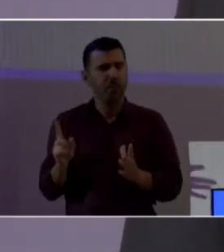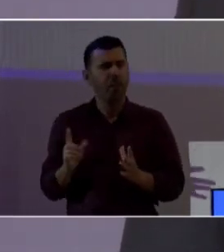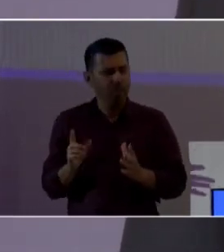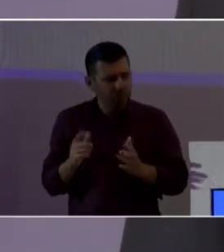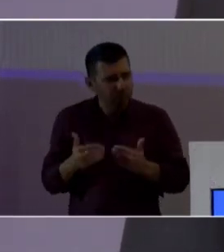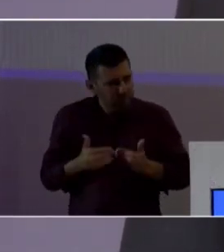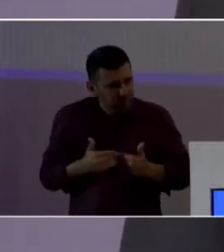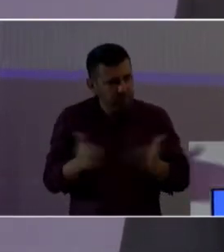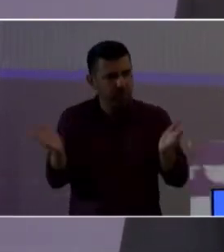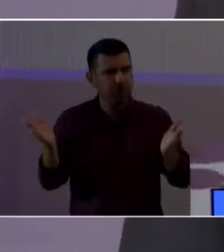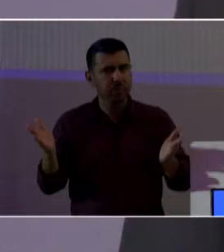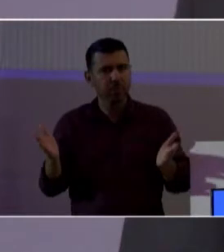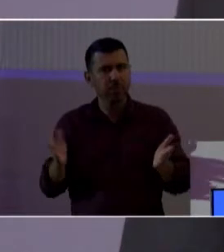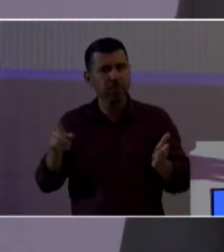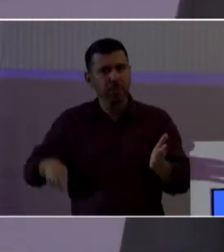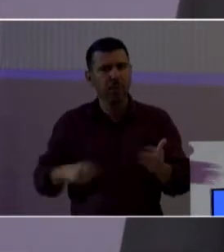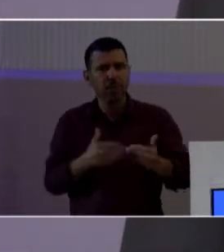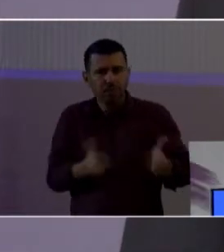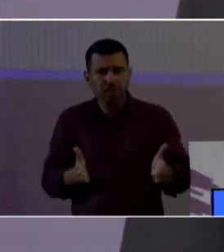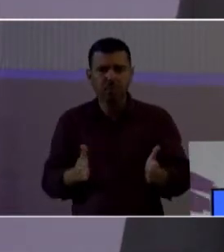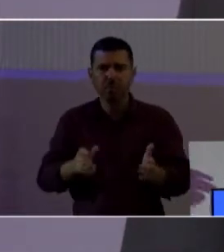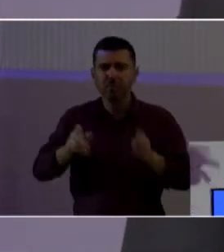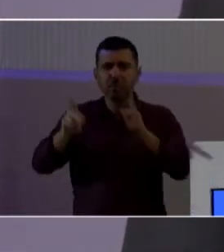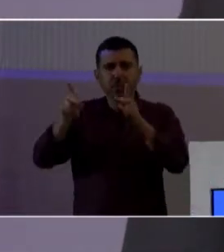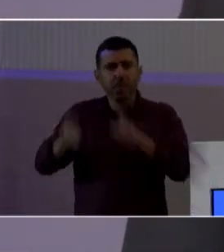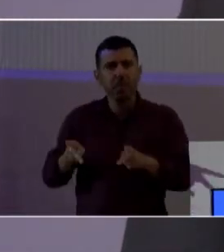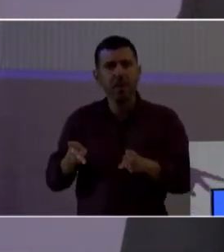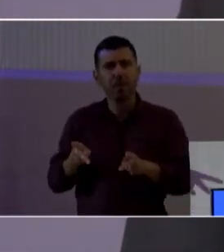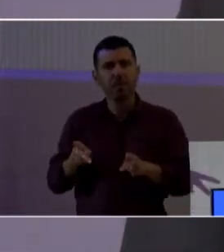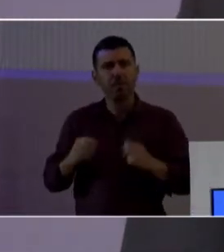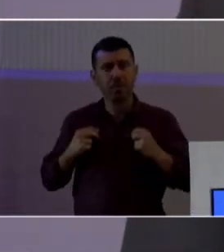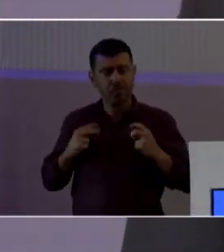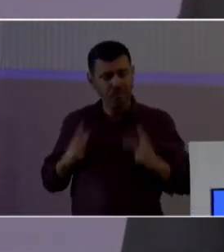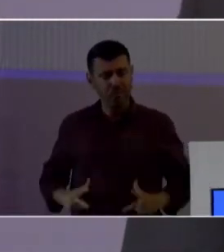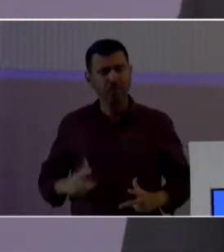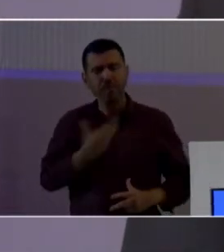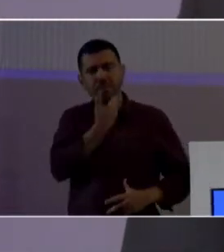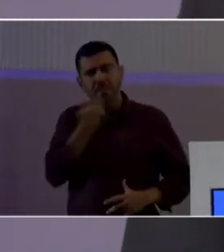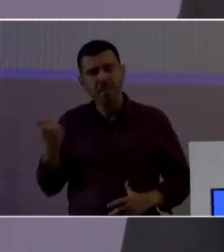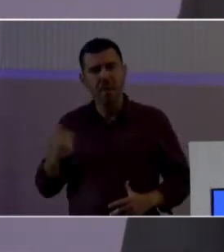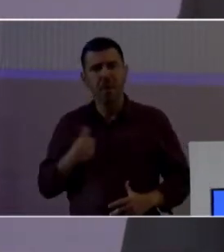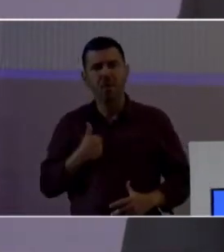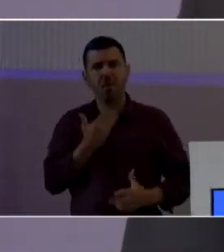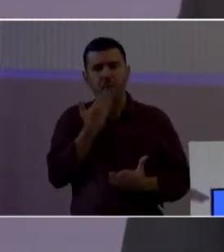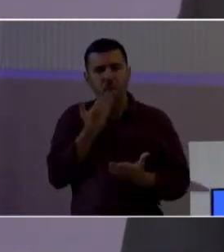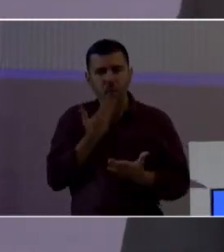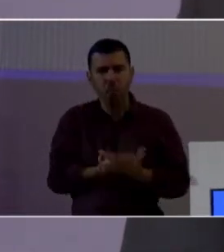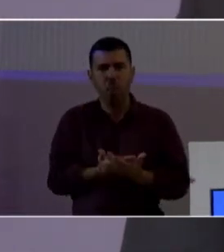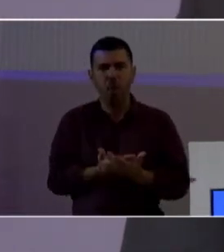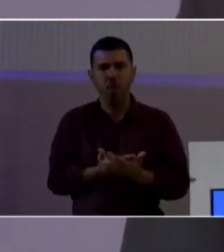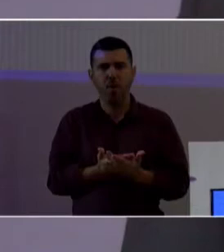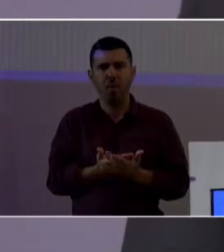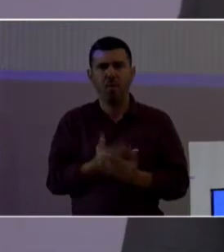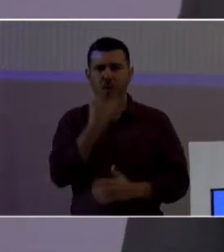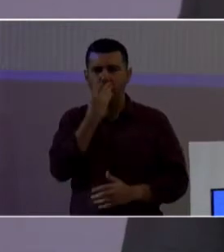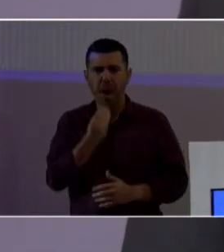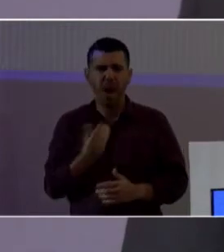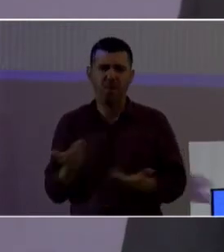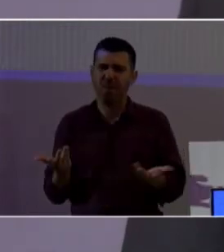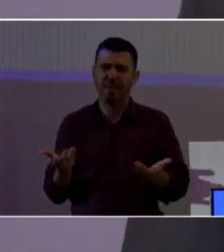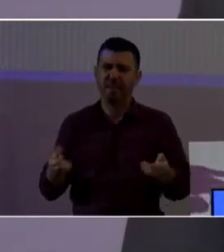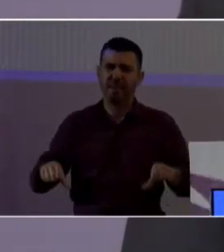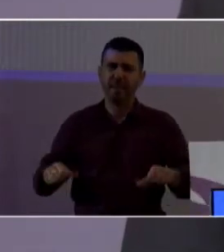con seguridad, para el ser humano es más fácil ser bueno que malo. Para el ser humano es